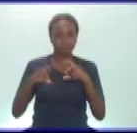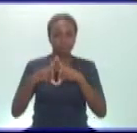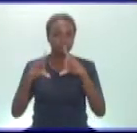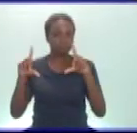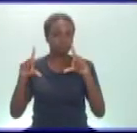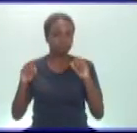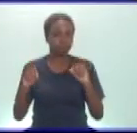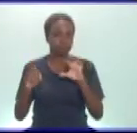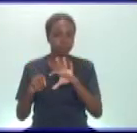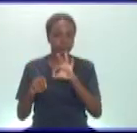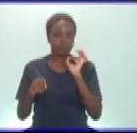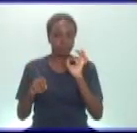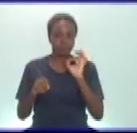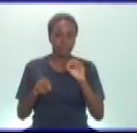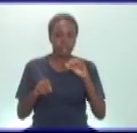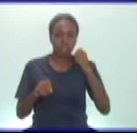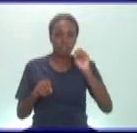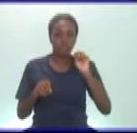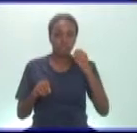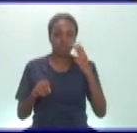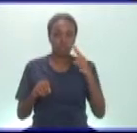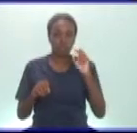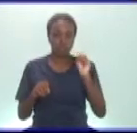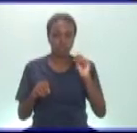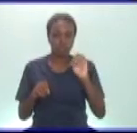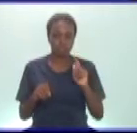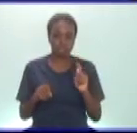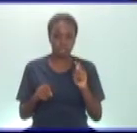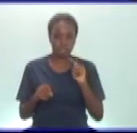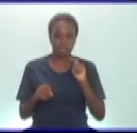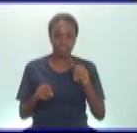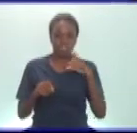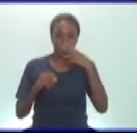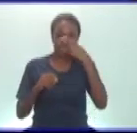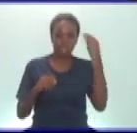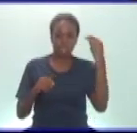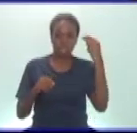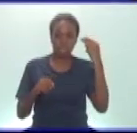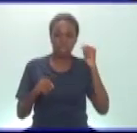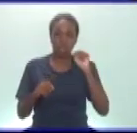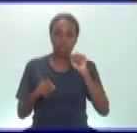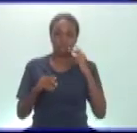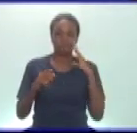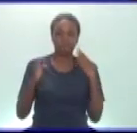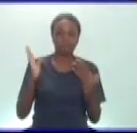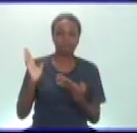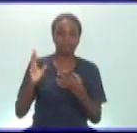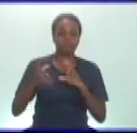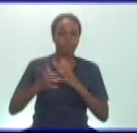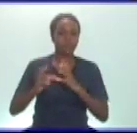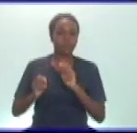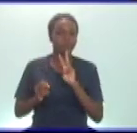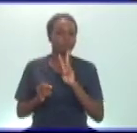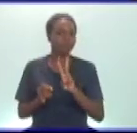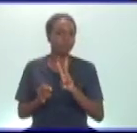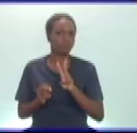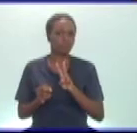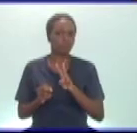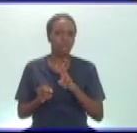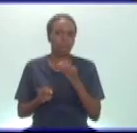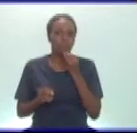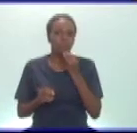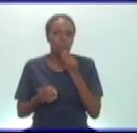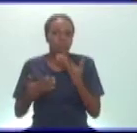en este caso un sustantivo de la misma familia que ciego, que en este caso tenemos dos posibilidades. Quizás puedan haber